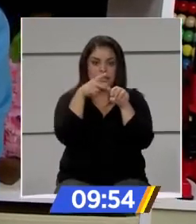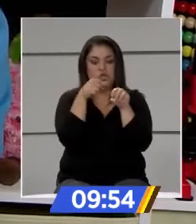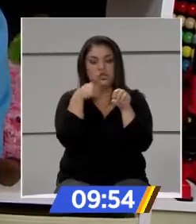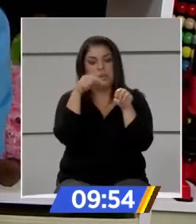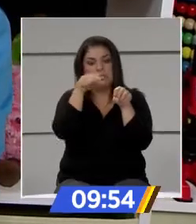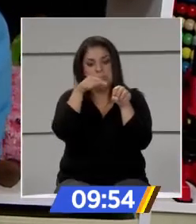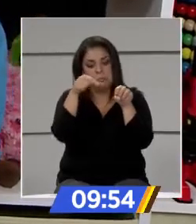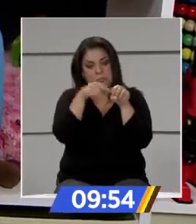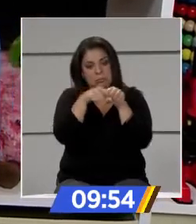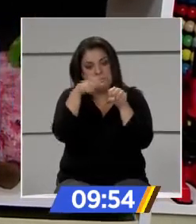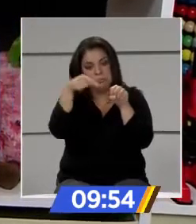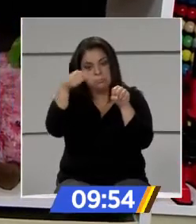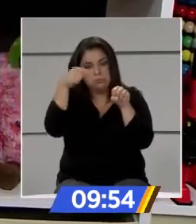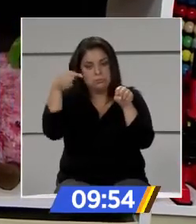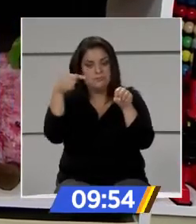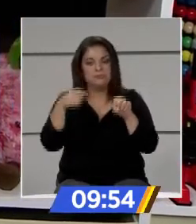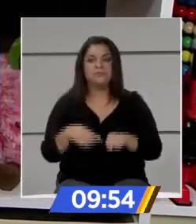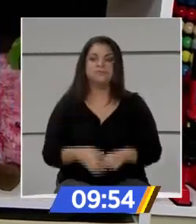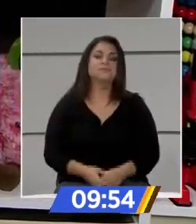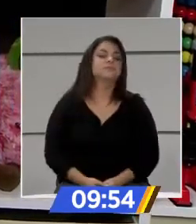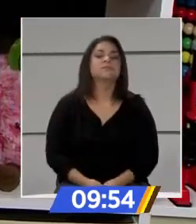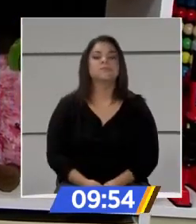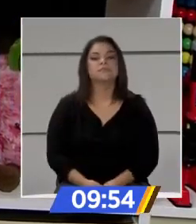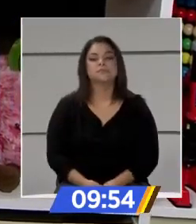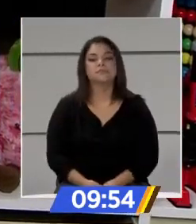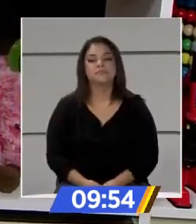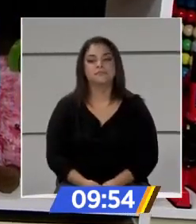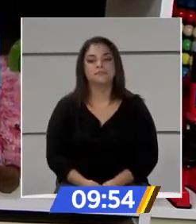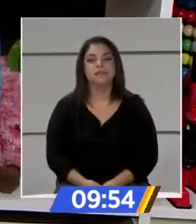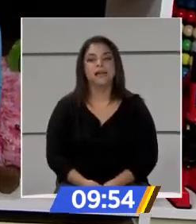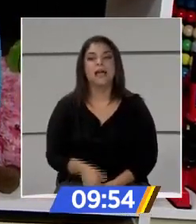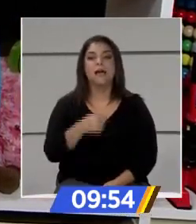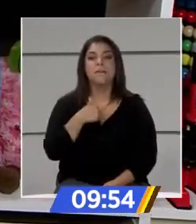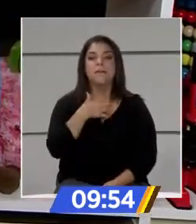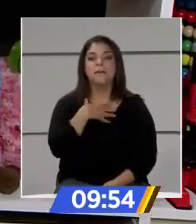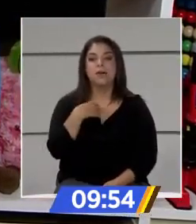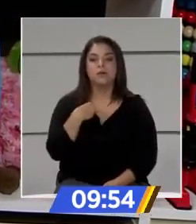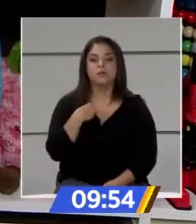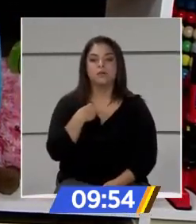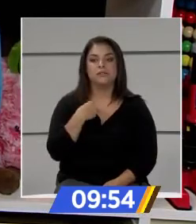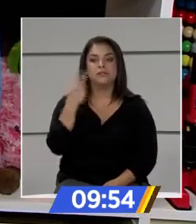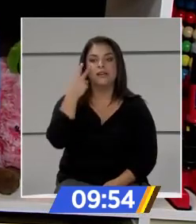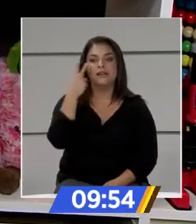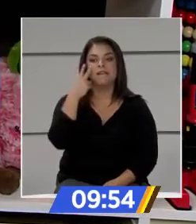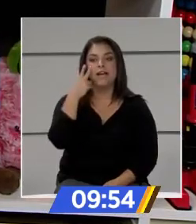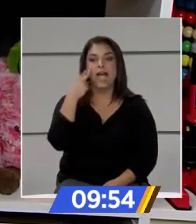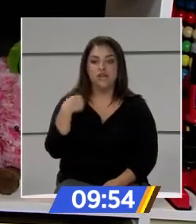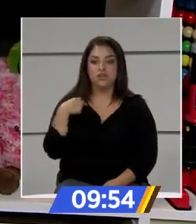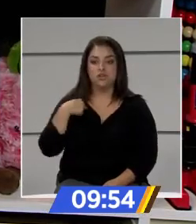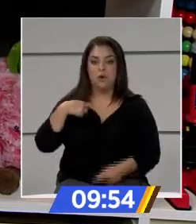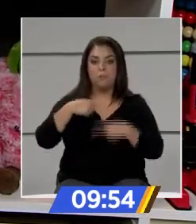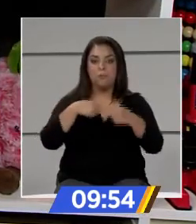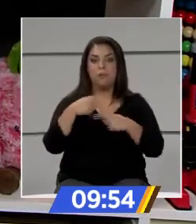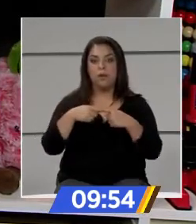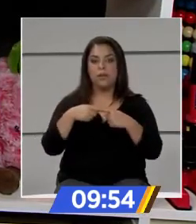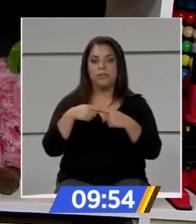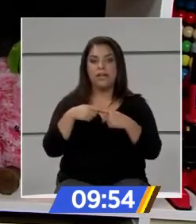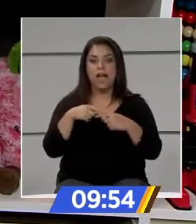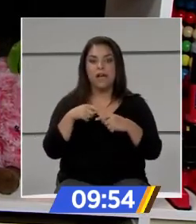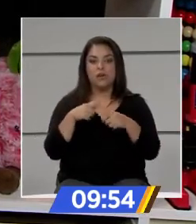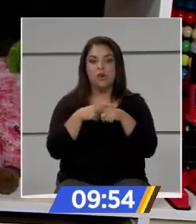resortillo. Y me gusta porque, digamos, si él dice, ¡ay, voy a correr! Se le mueve. Ajá, se le mueven los